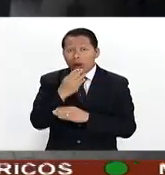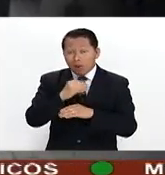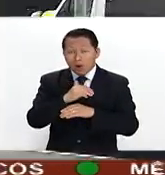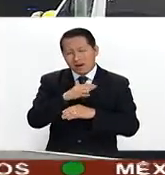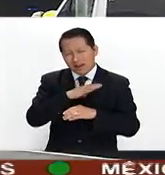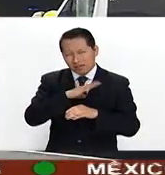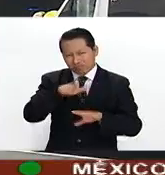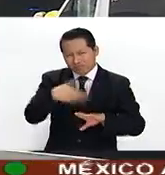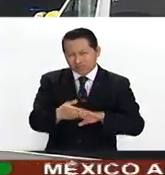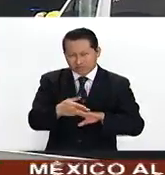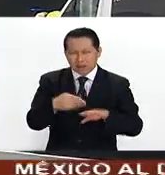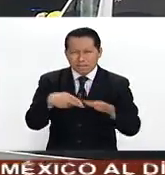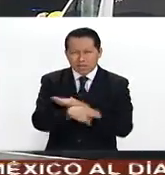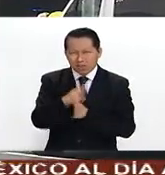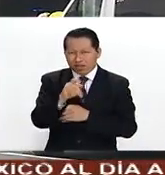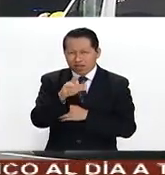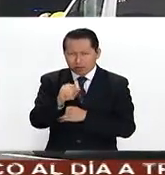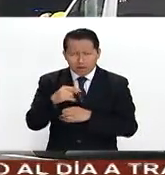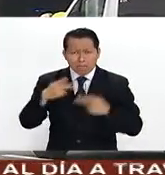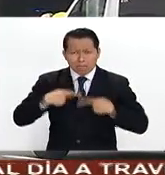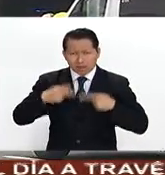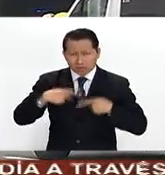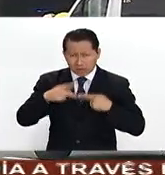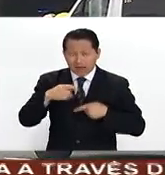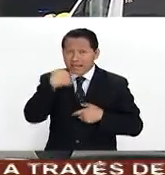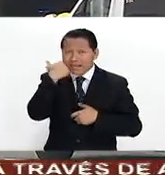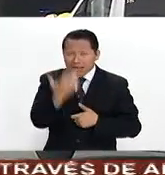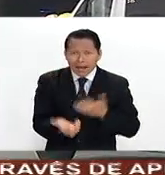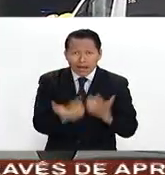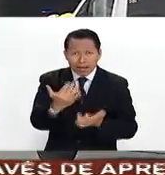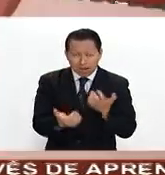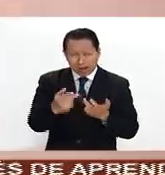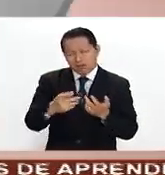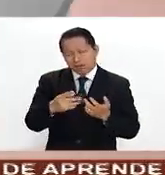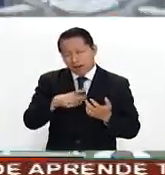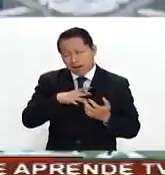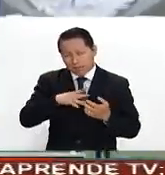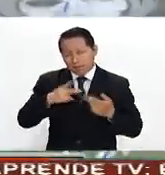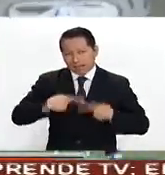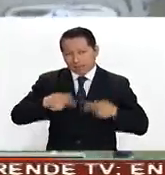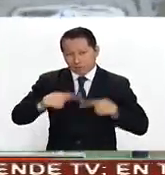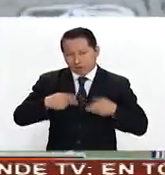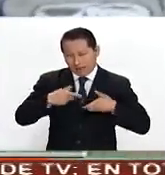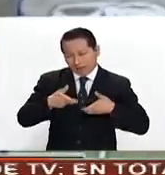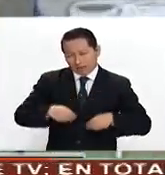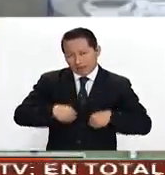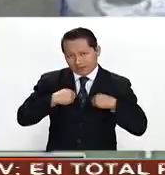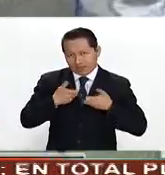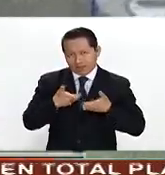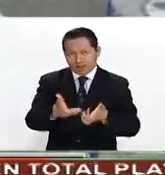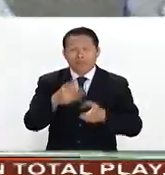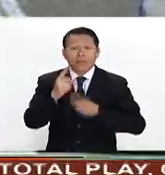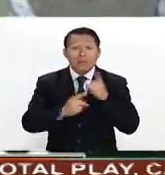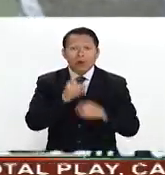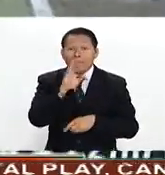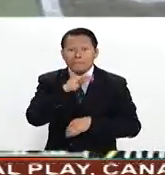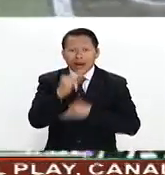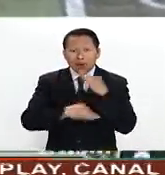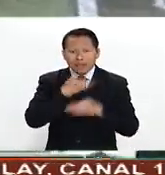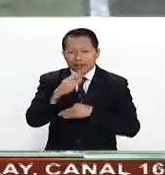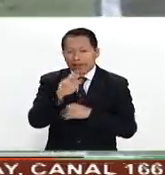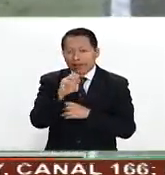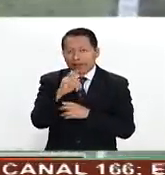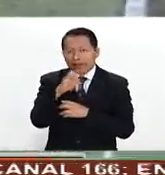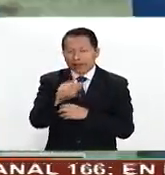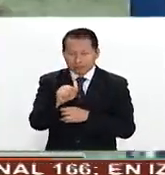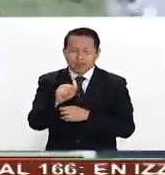metro de Berlín. Sujetos desconocidos intentan quemar vivo a un vagabundo. Y en los deportes, malas noticias para los Raiders